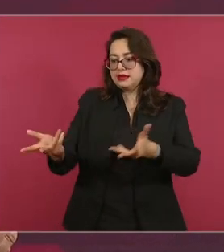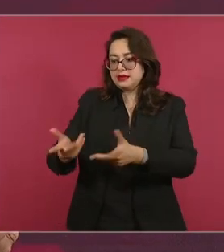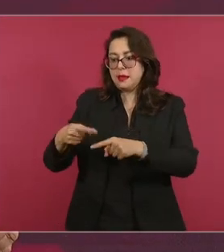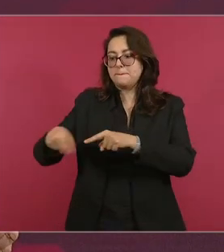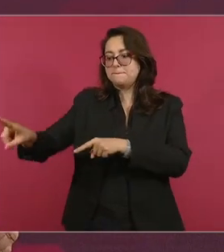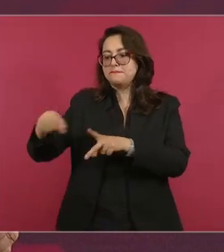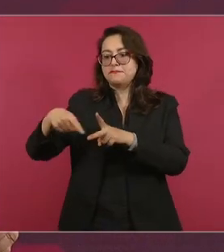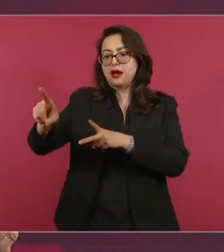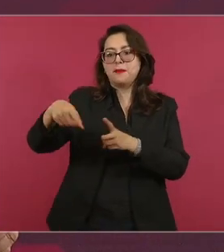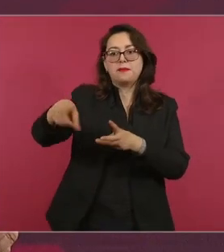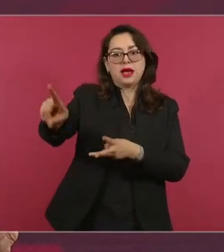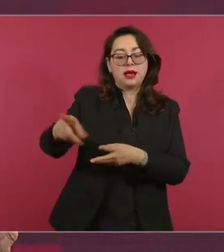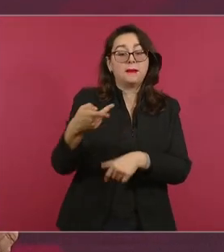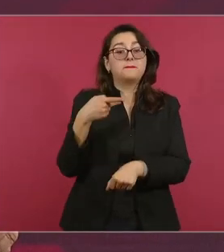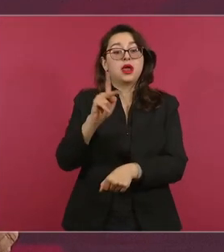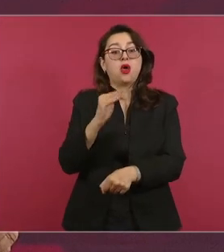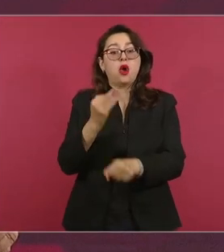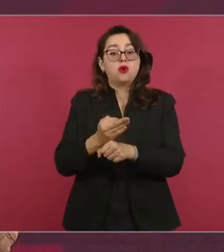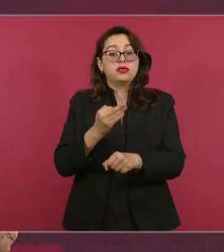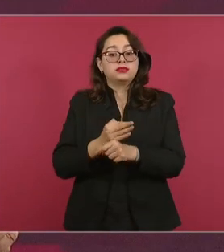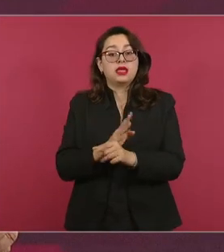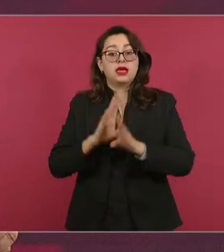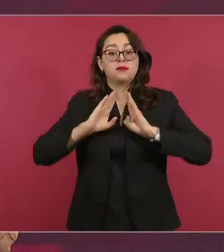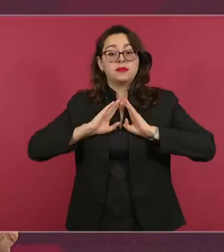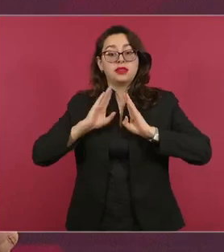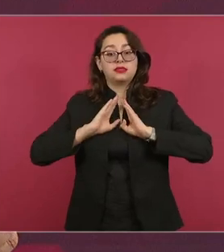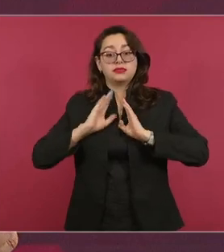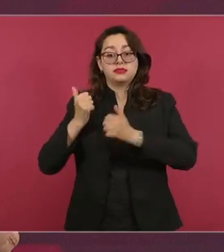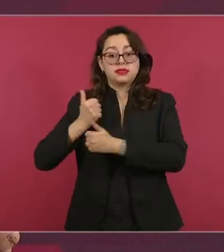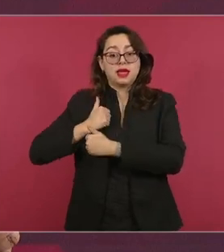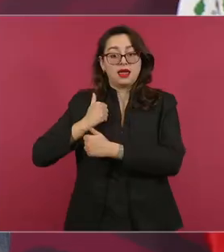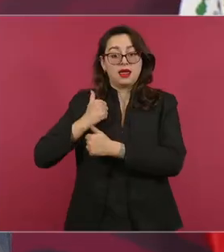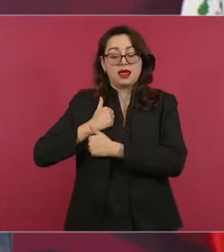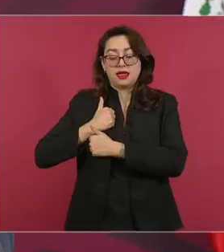manejados por el ejército son